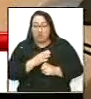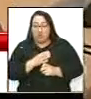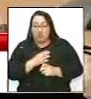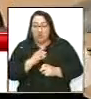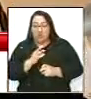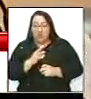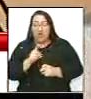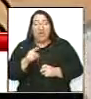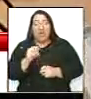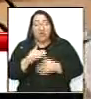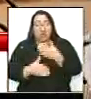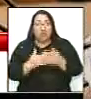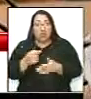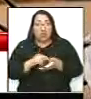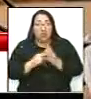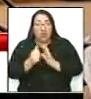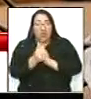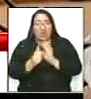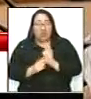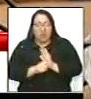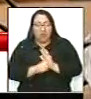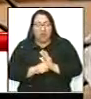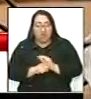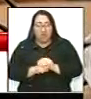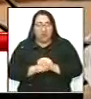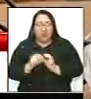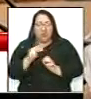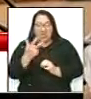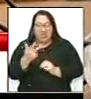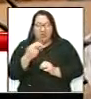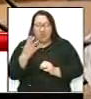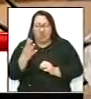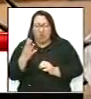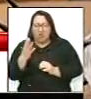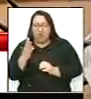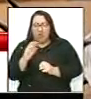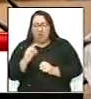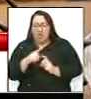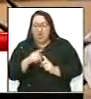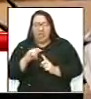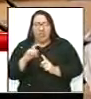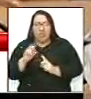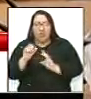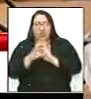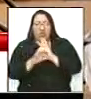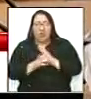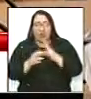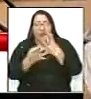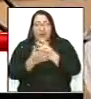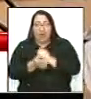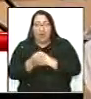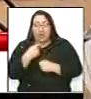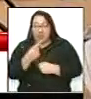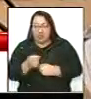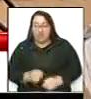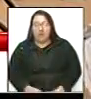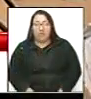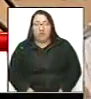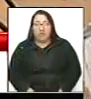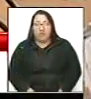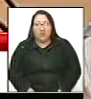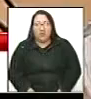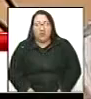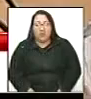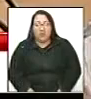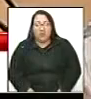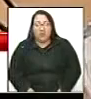que está establecido en el artículo tercero o cuarto del título preliminar del Código Penal, señala que